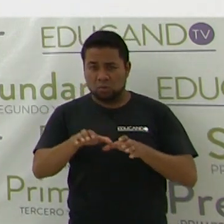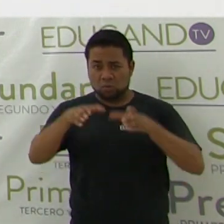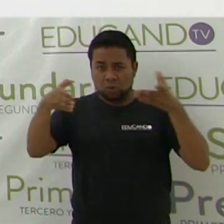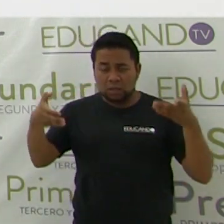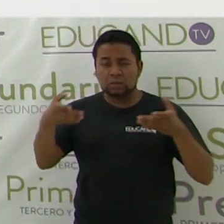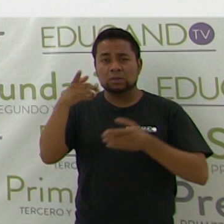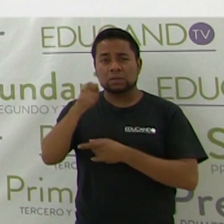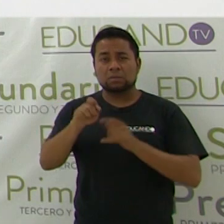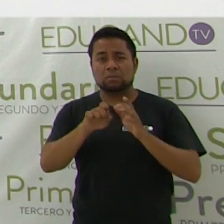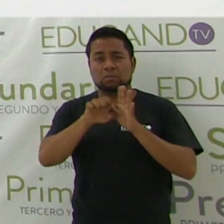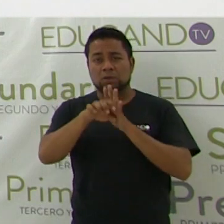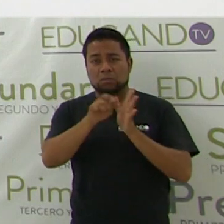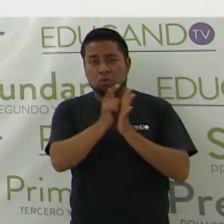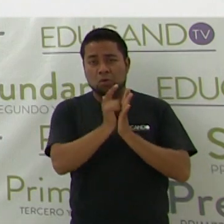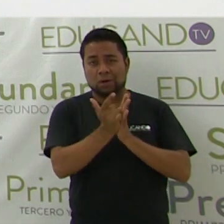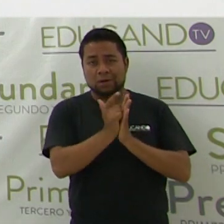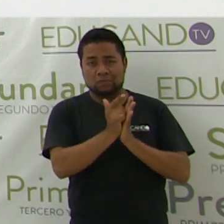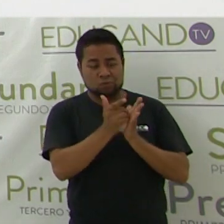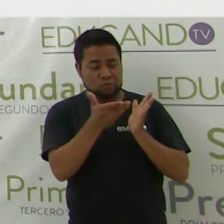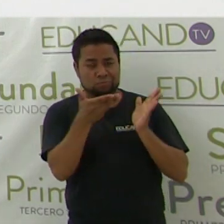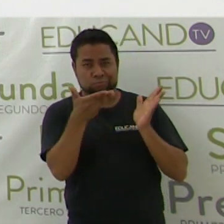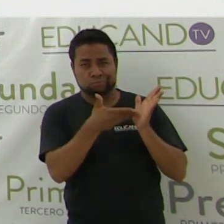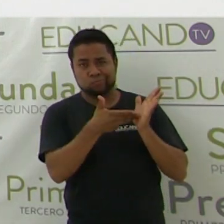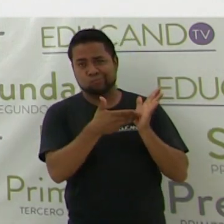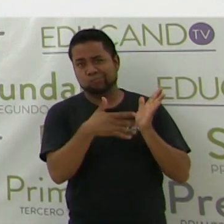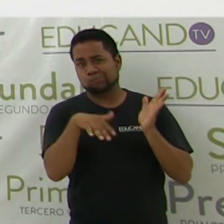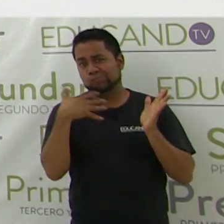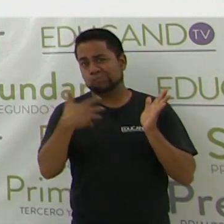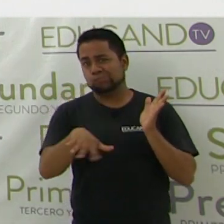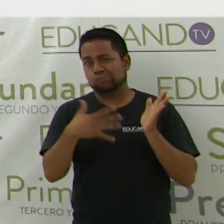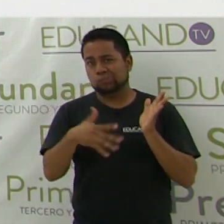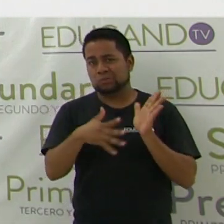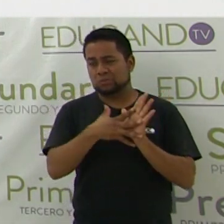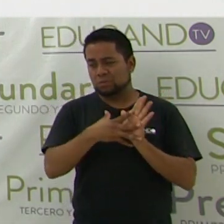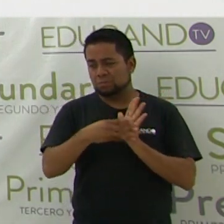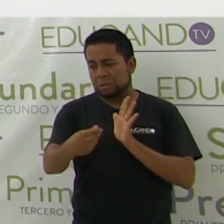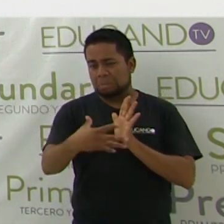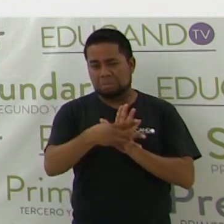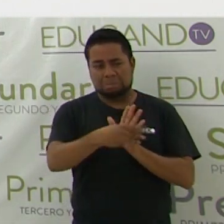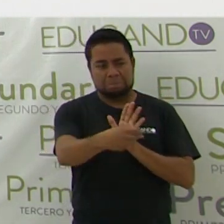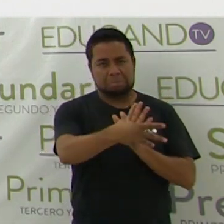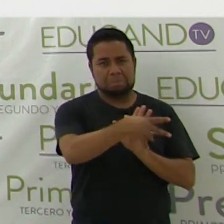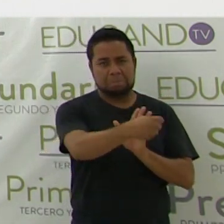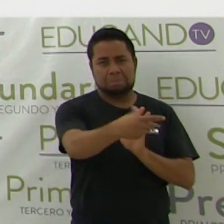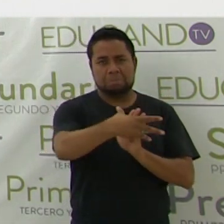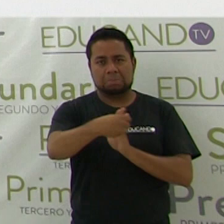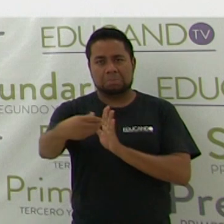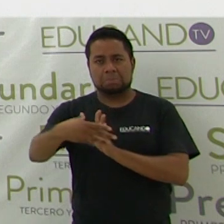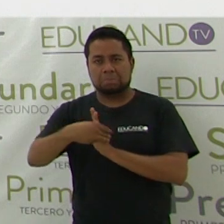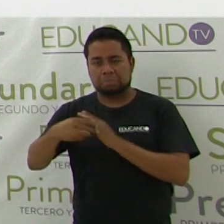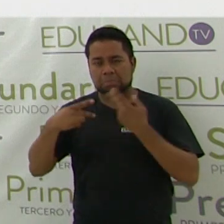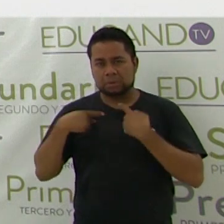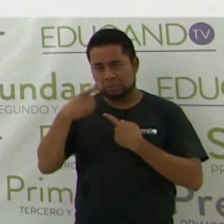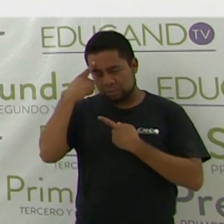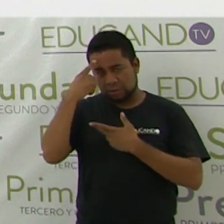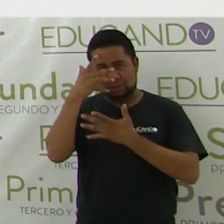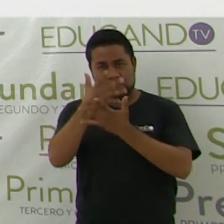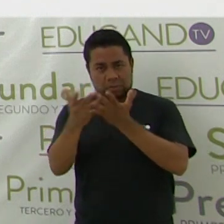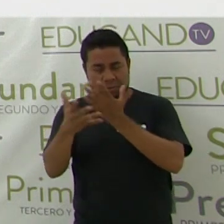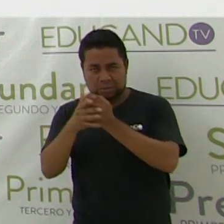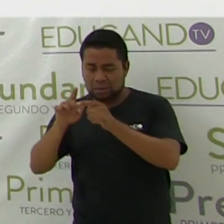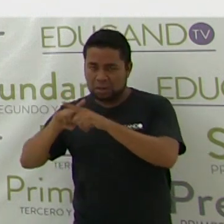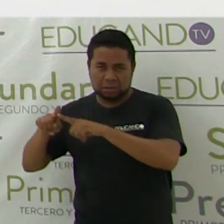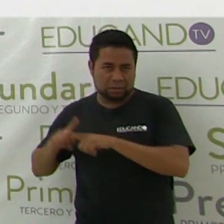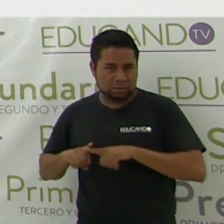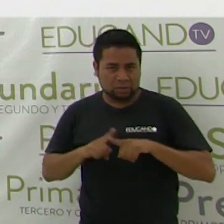este libro, este texto, ha inspirado a muchos otros creadores para producir todo lo